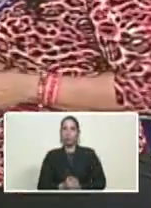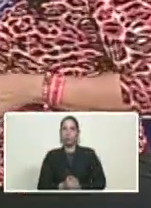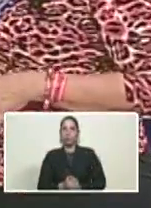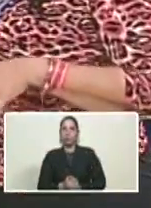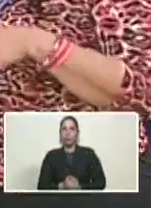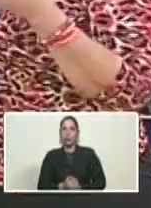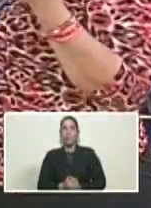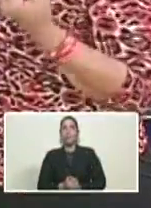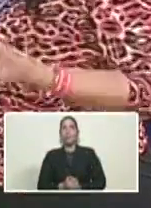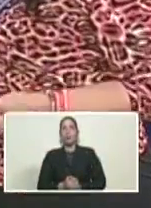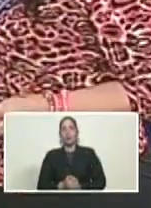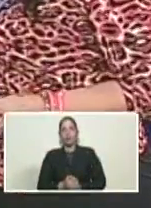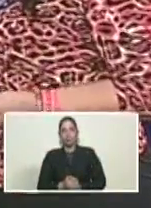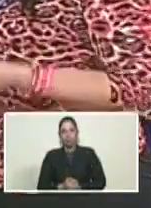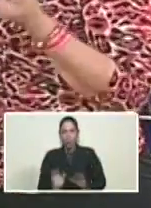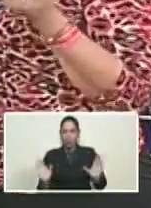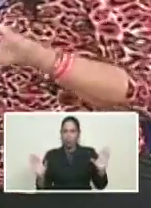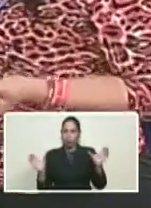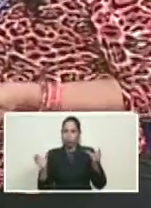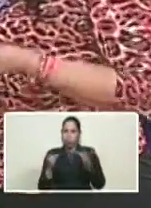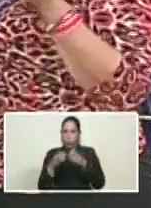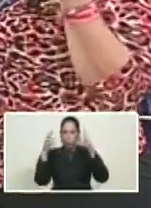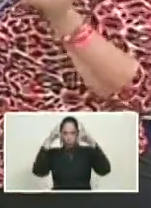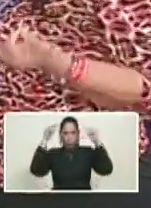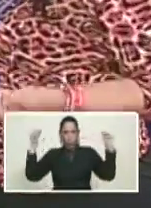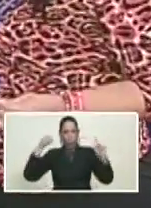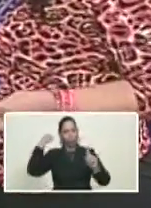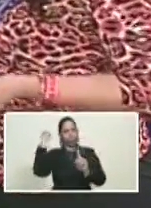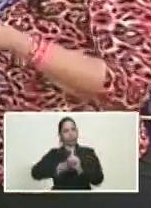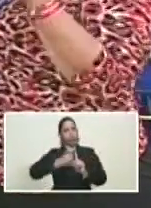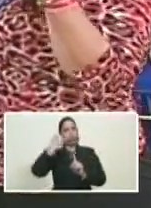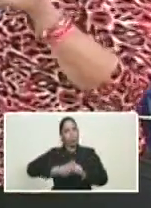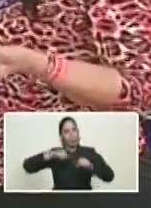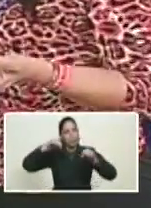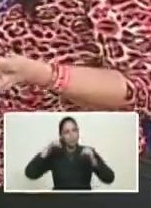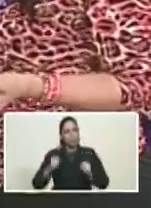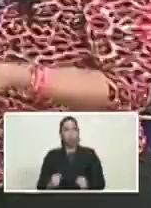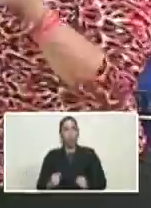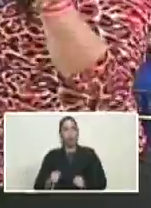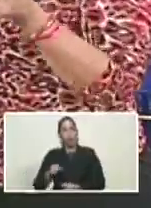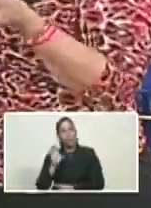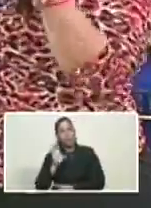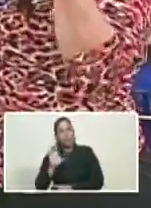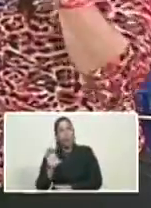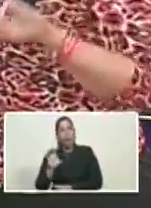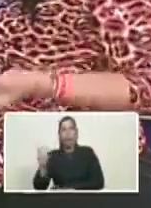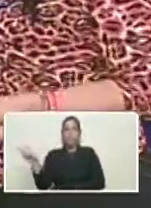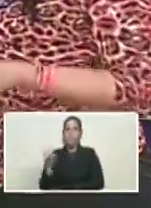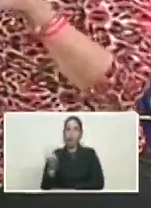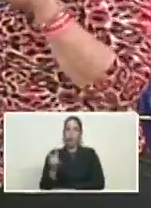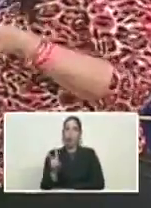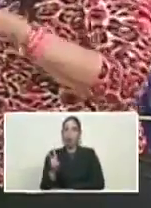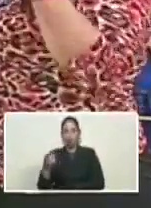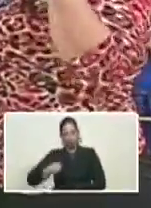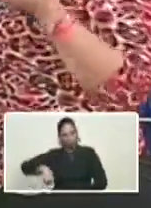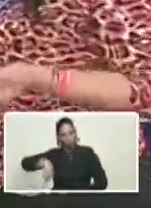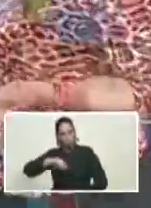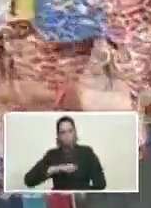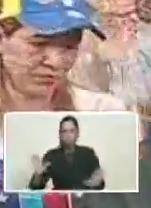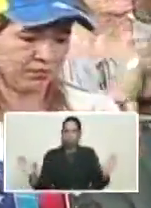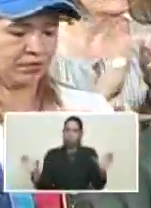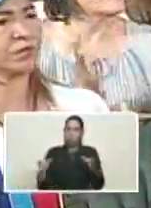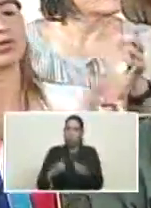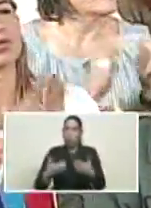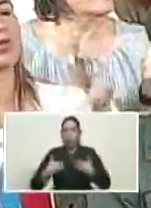de enfermeras guerreras de esta patria, Venezuela. Aquí estamos, punta de lanza del equipo de